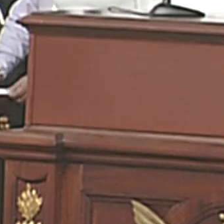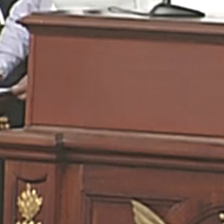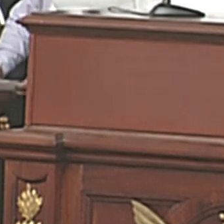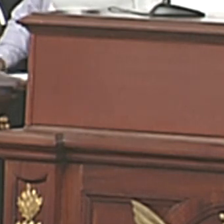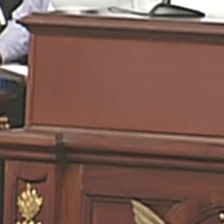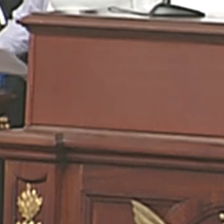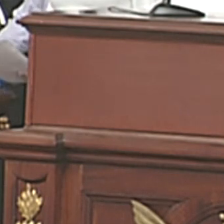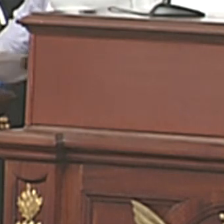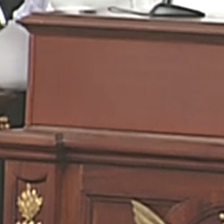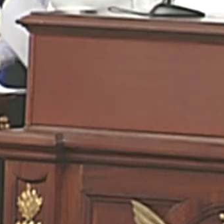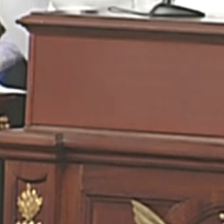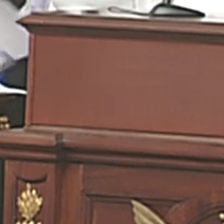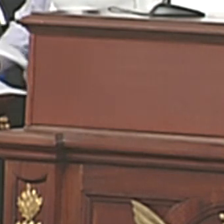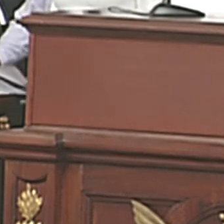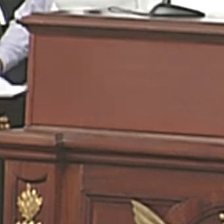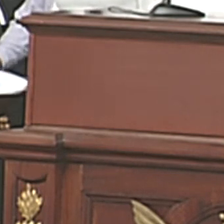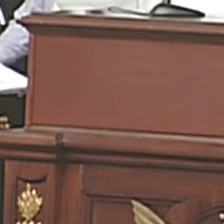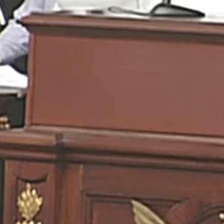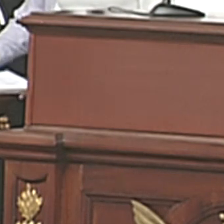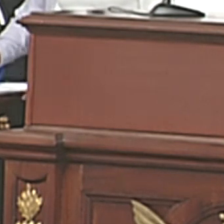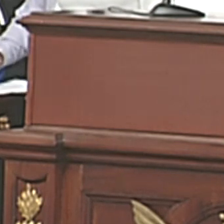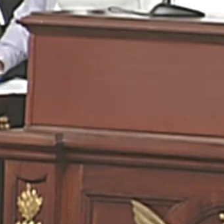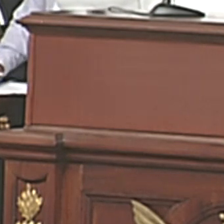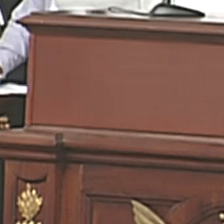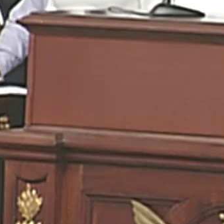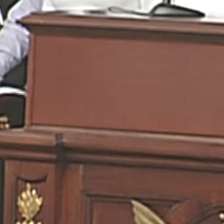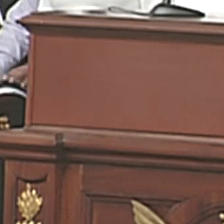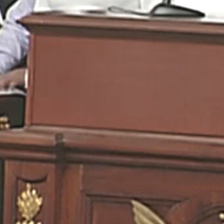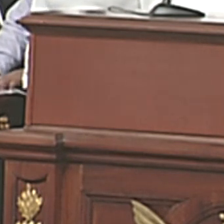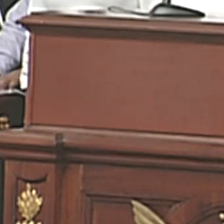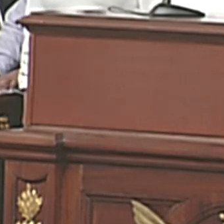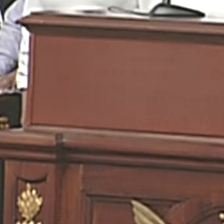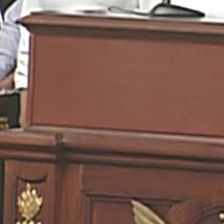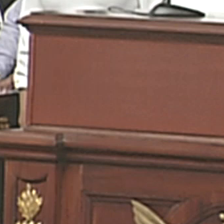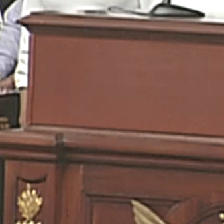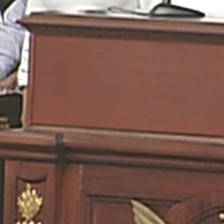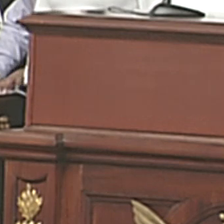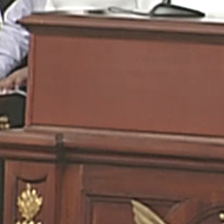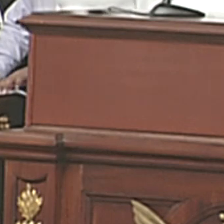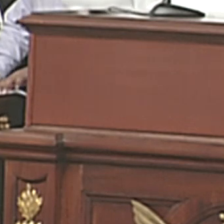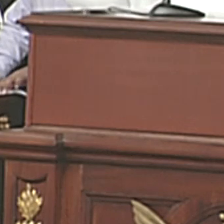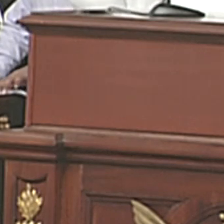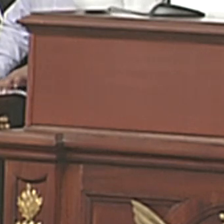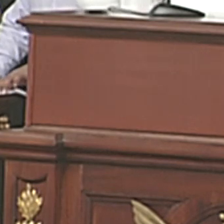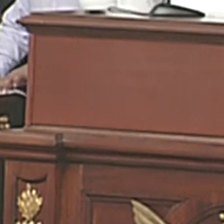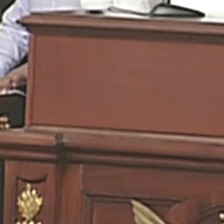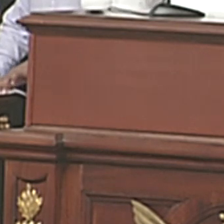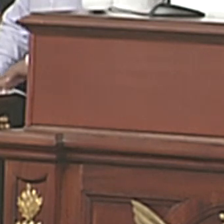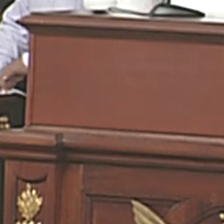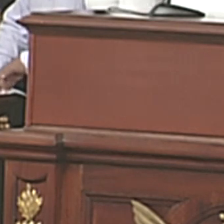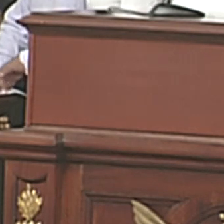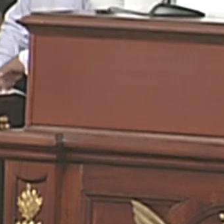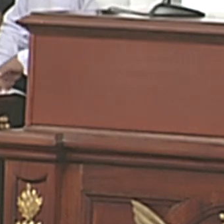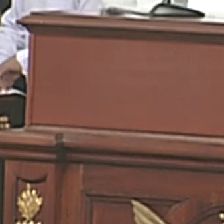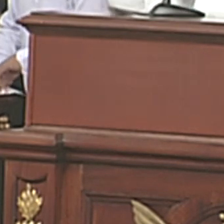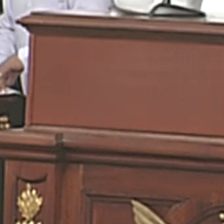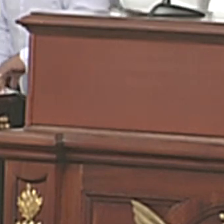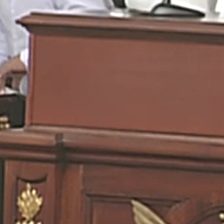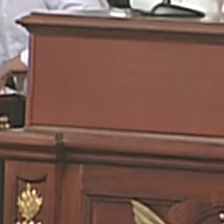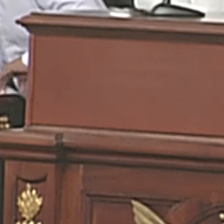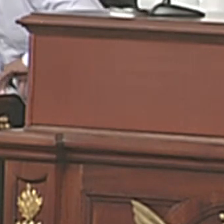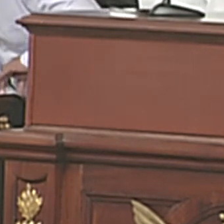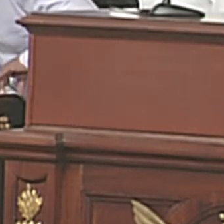la palabra hasta por 5 minutos al diputado Carlos Joaquín Fernández Tinoco en virtud de que la Asociación Parlamentaria